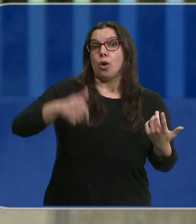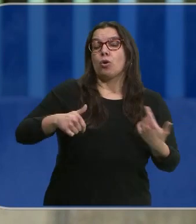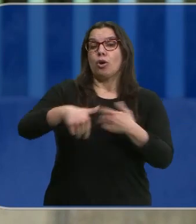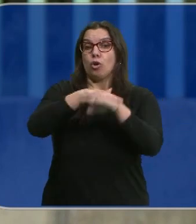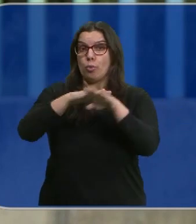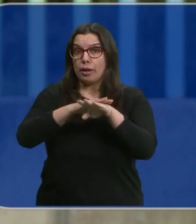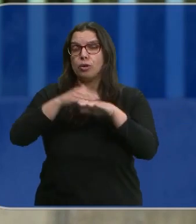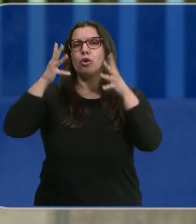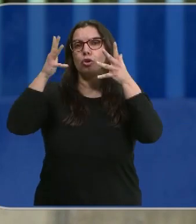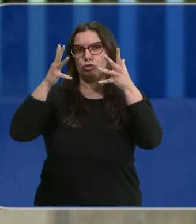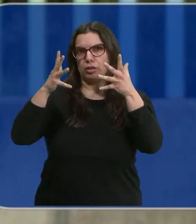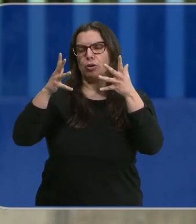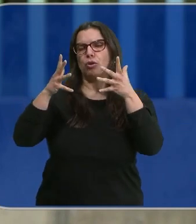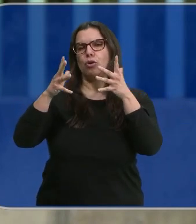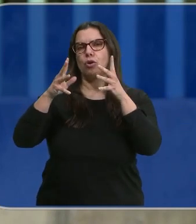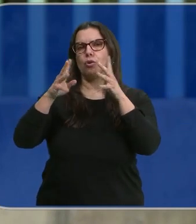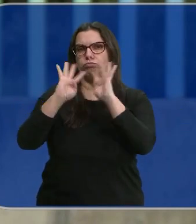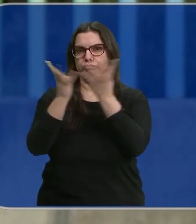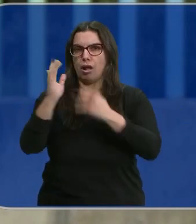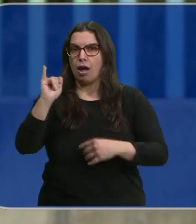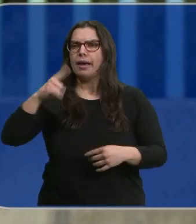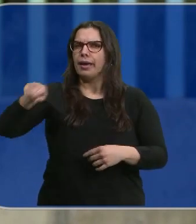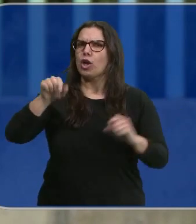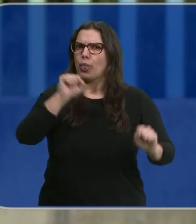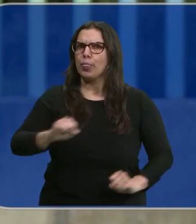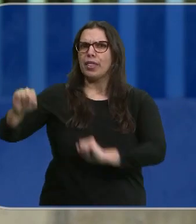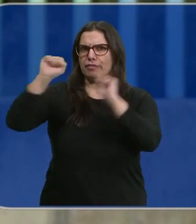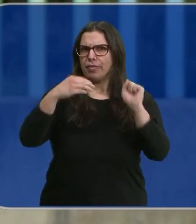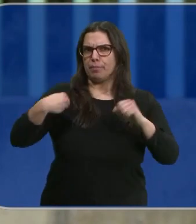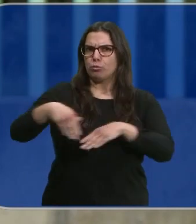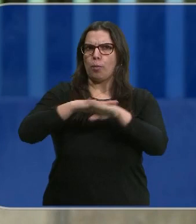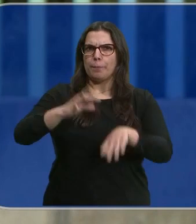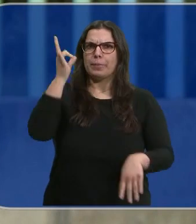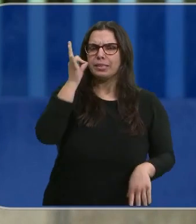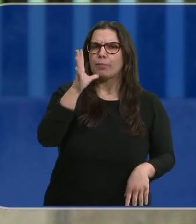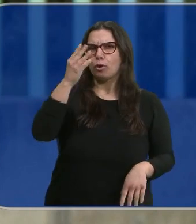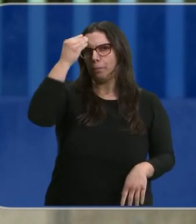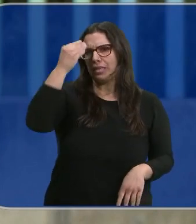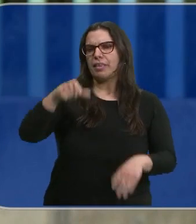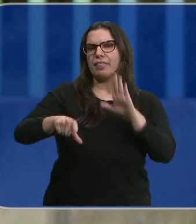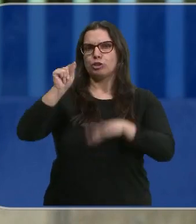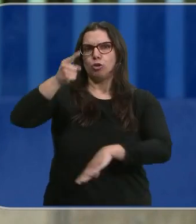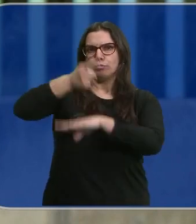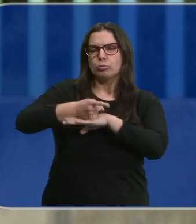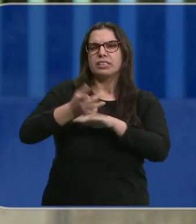Moncloa, Consejo de Ministros en el que han defendido la postura de Mónica García por considerarla